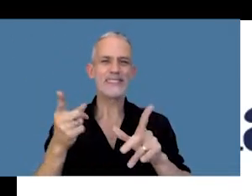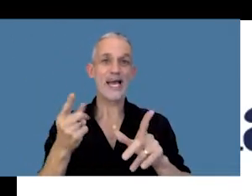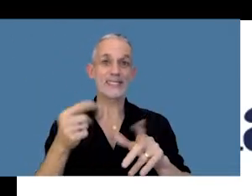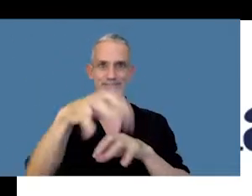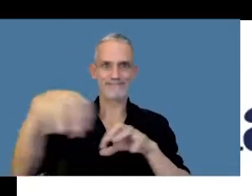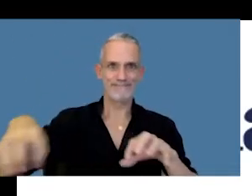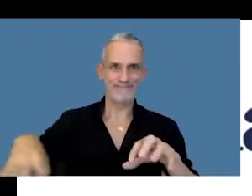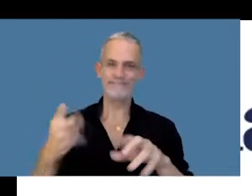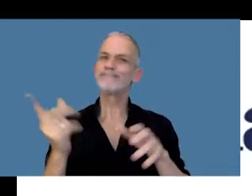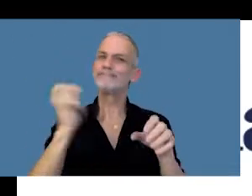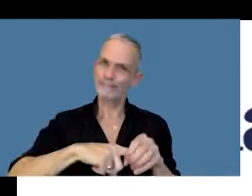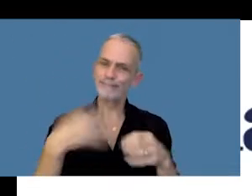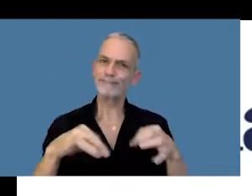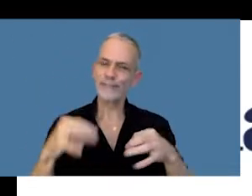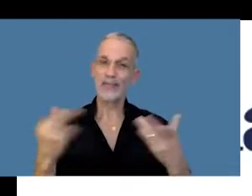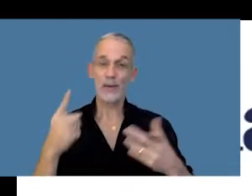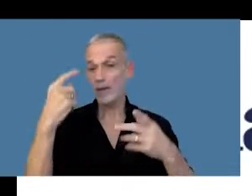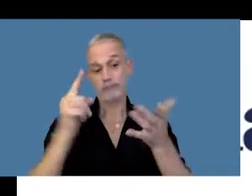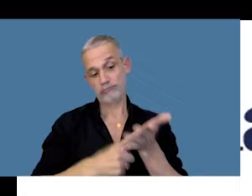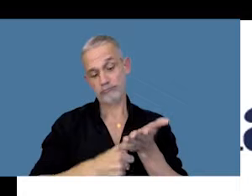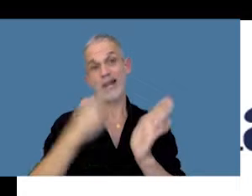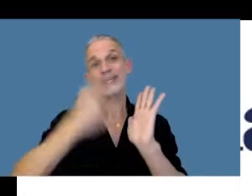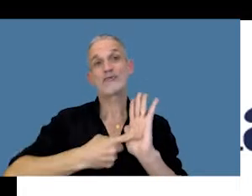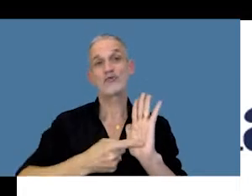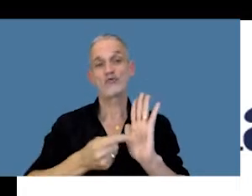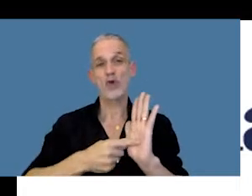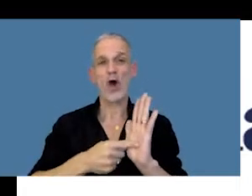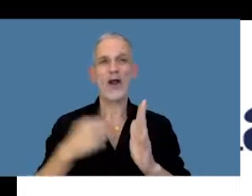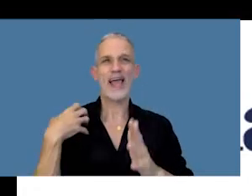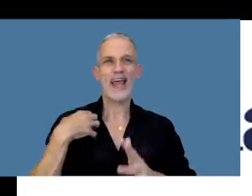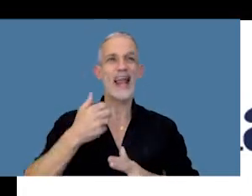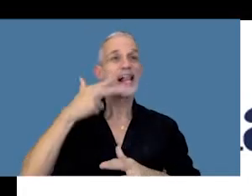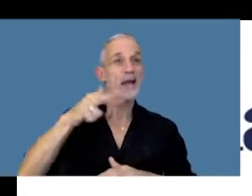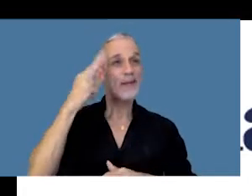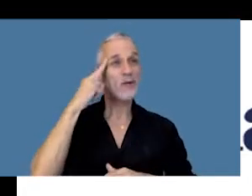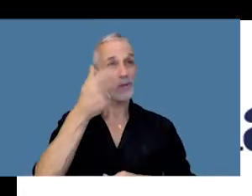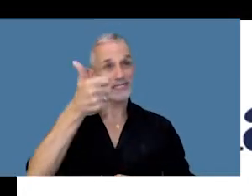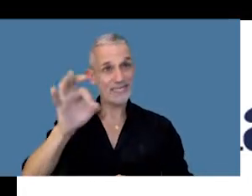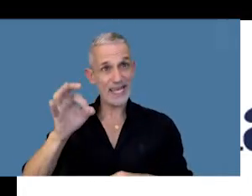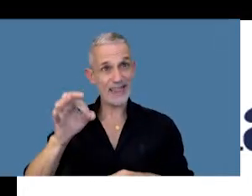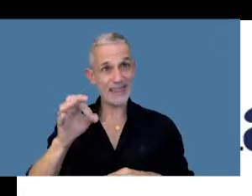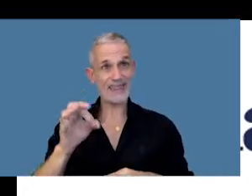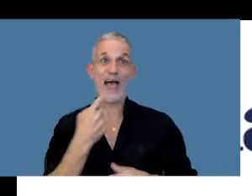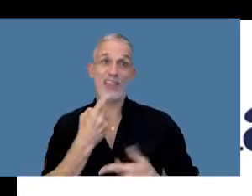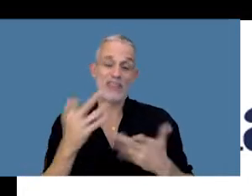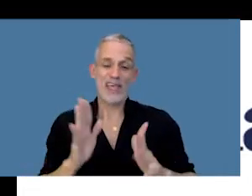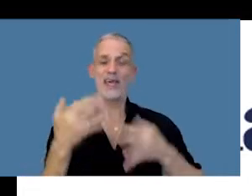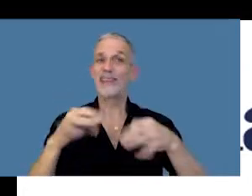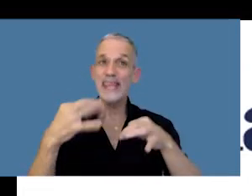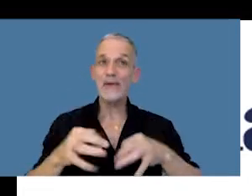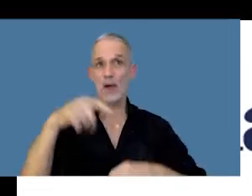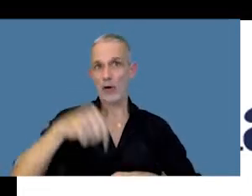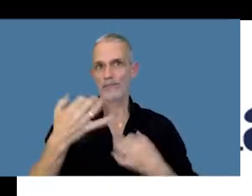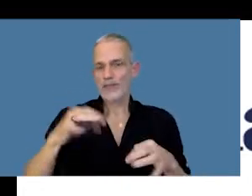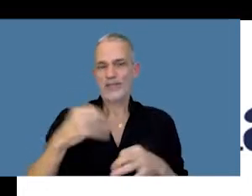las cuales, de acuerdo a la resolución general 3960, establece hoy la utilización